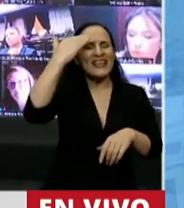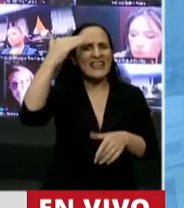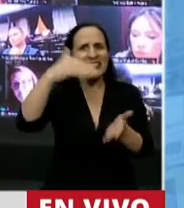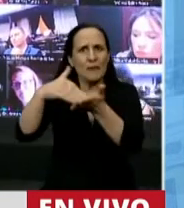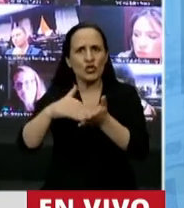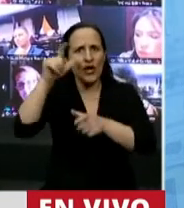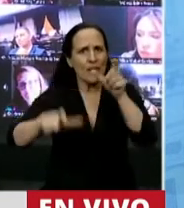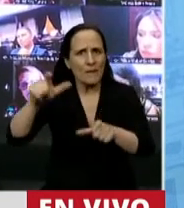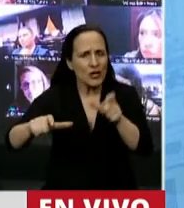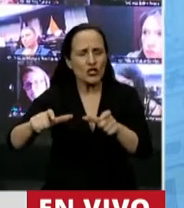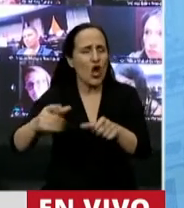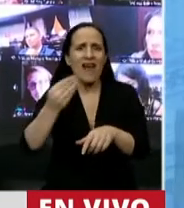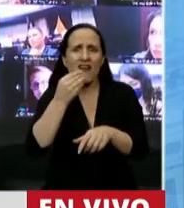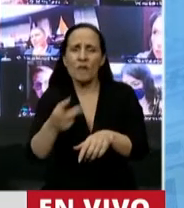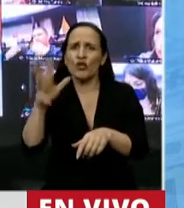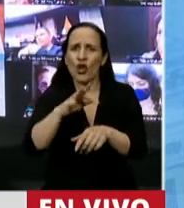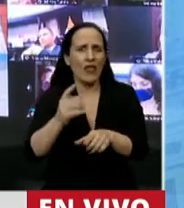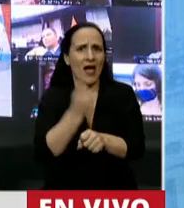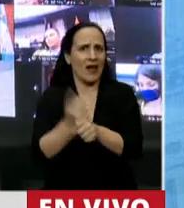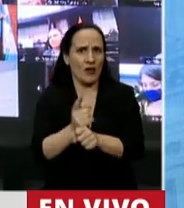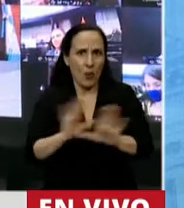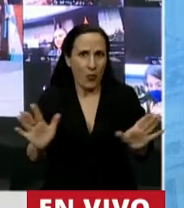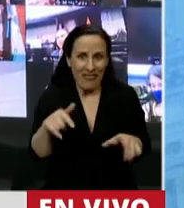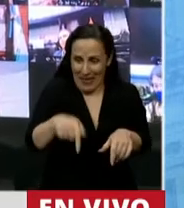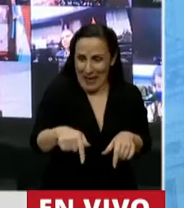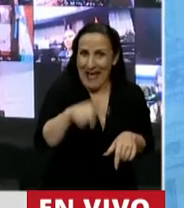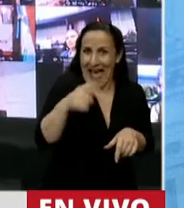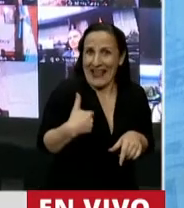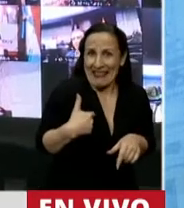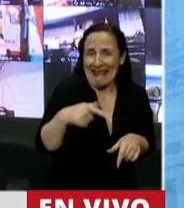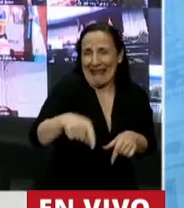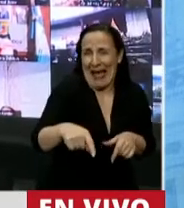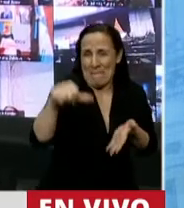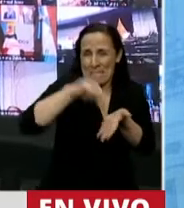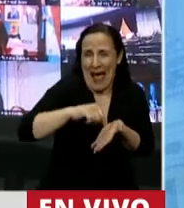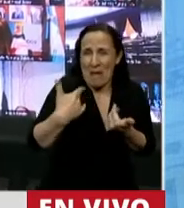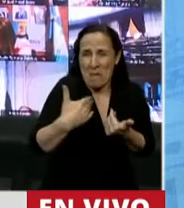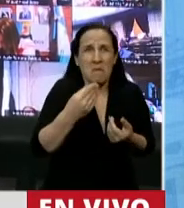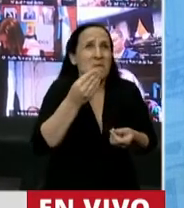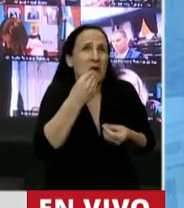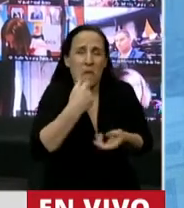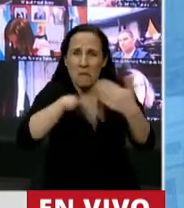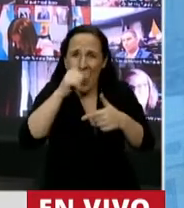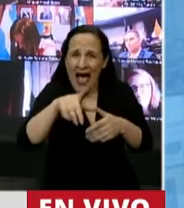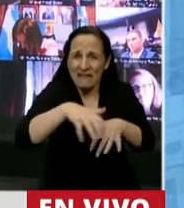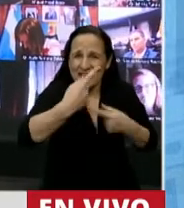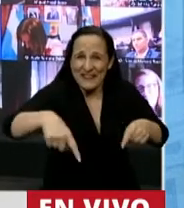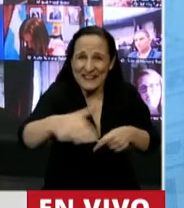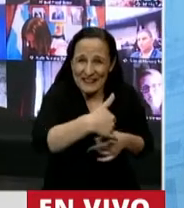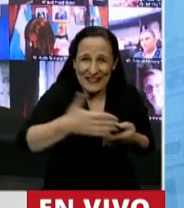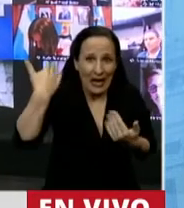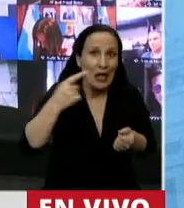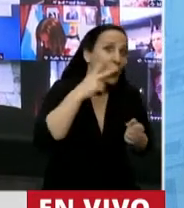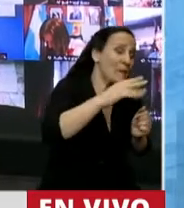no podían asegurar su alimentación en un país productor de alimentos, a pesar de que entre 2015 y 2019 la brecha